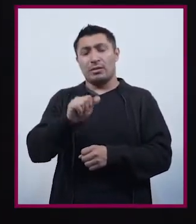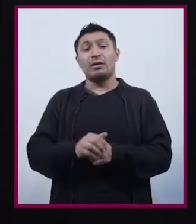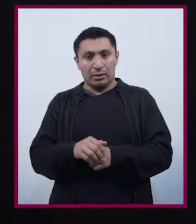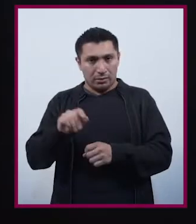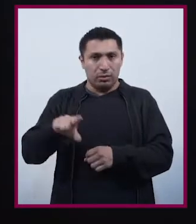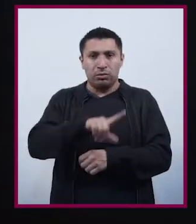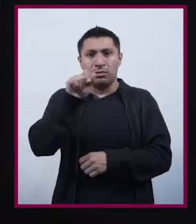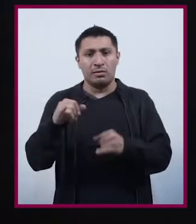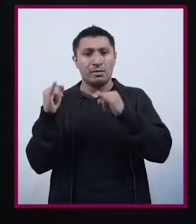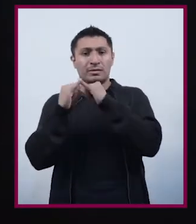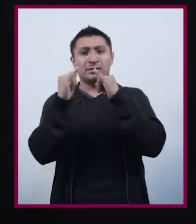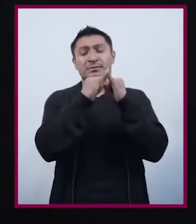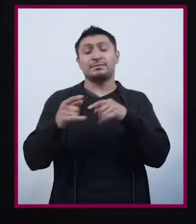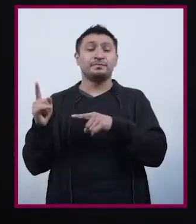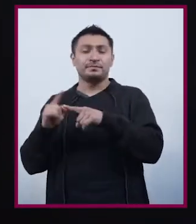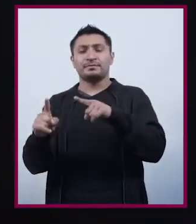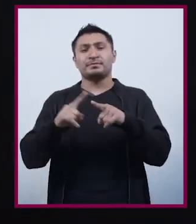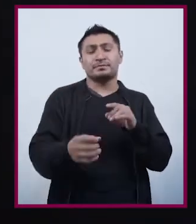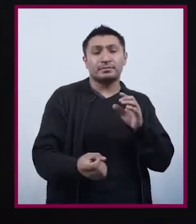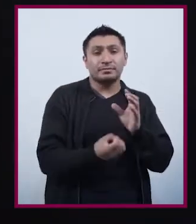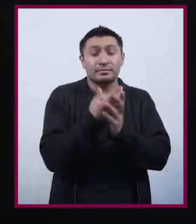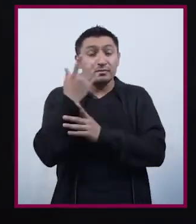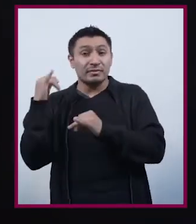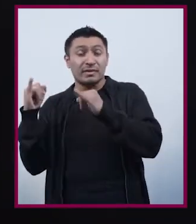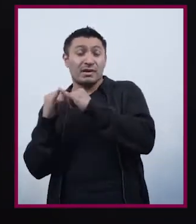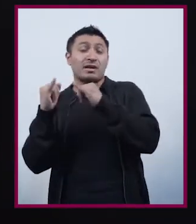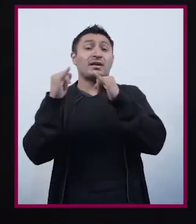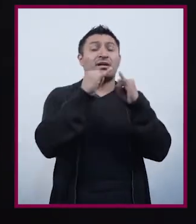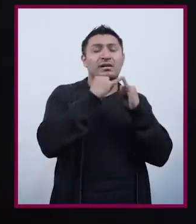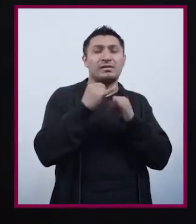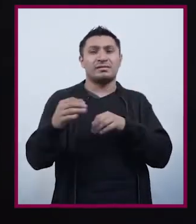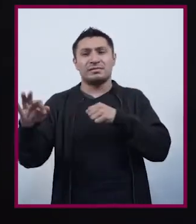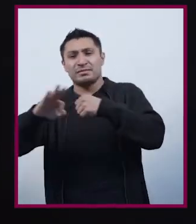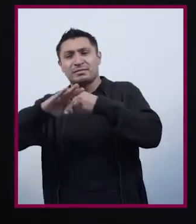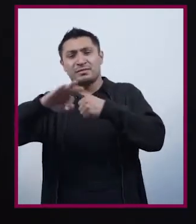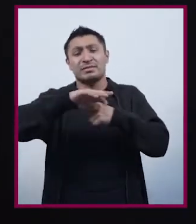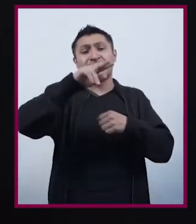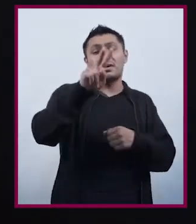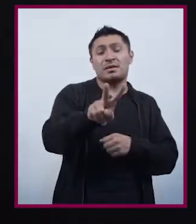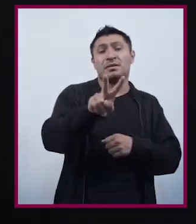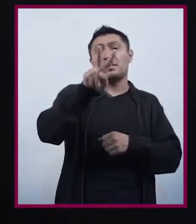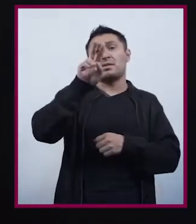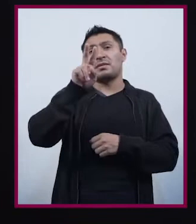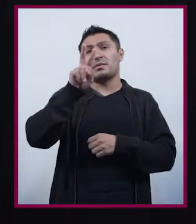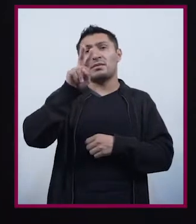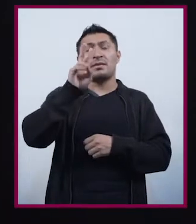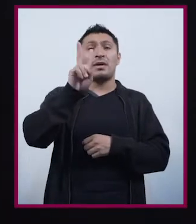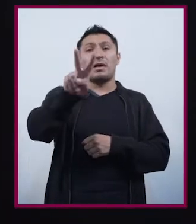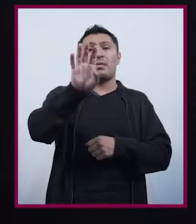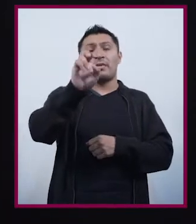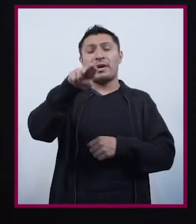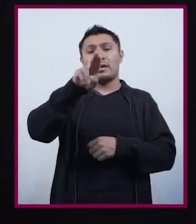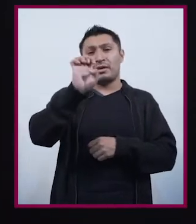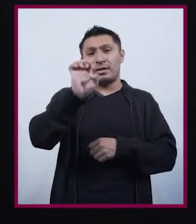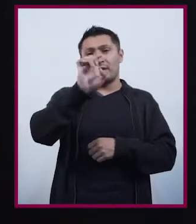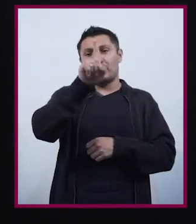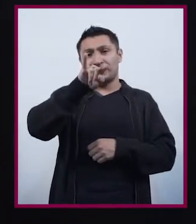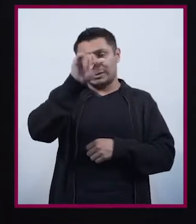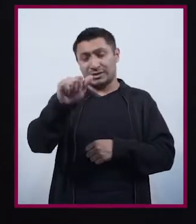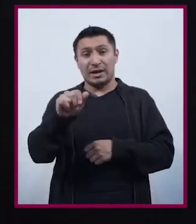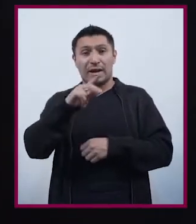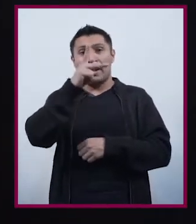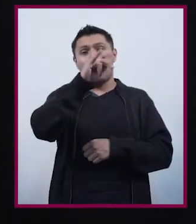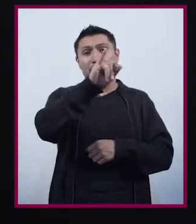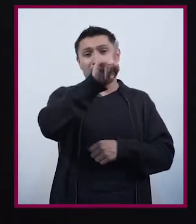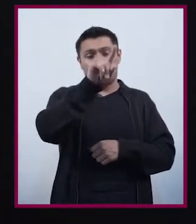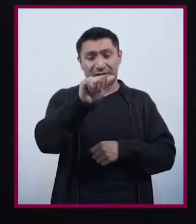muy pronto otras instituciones por el estilo comenzaron a surgir en ciudades cercanas como Venecia, Pisa, Florencia y Génova. El